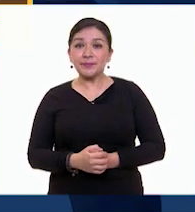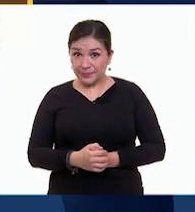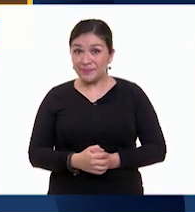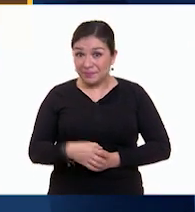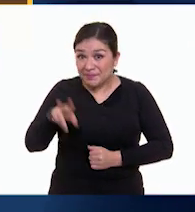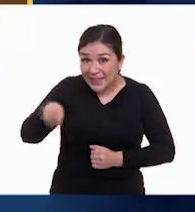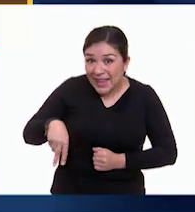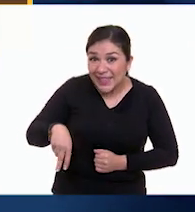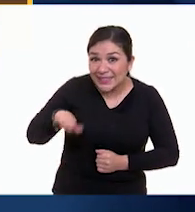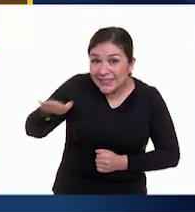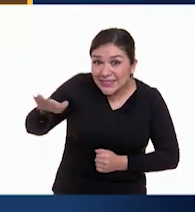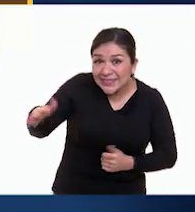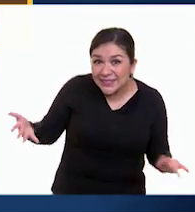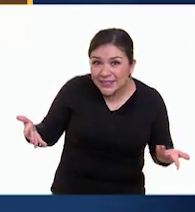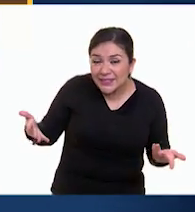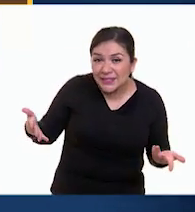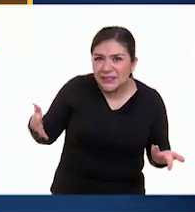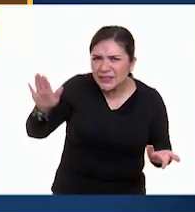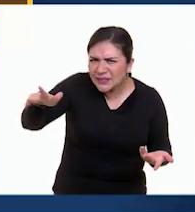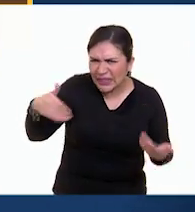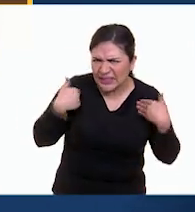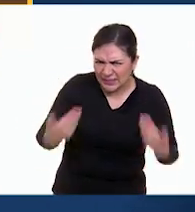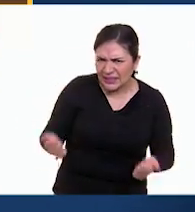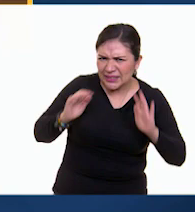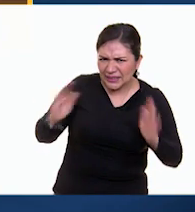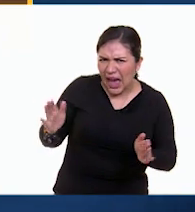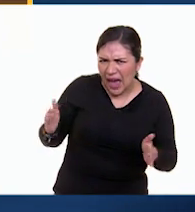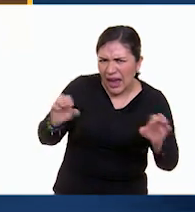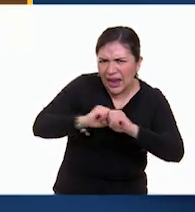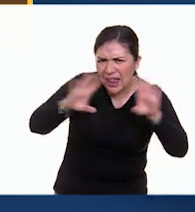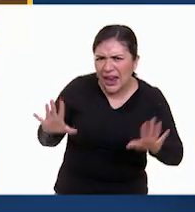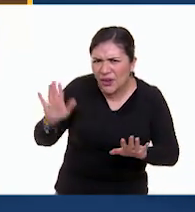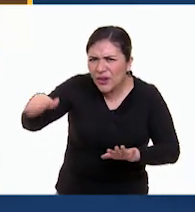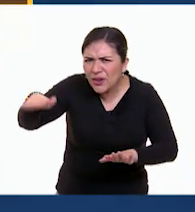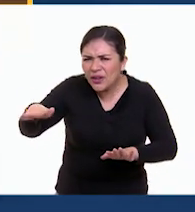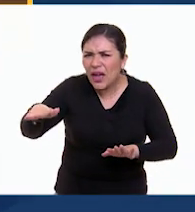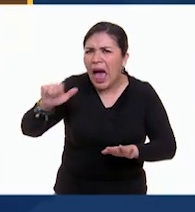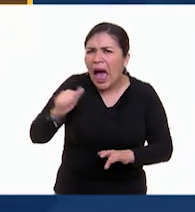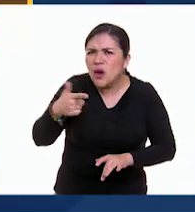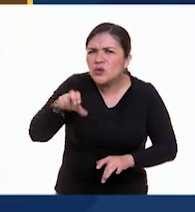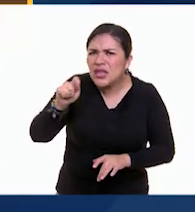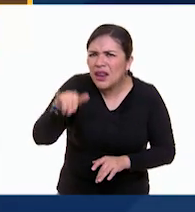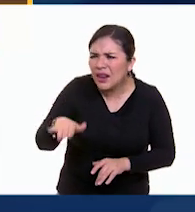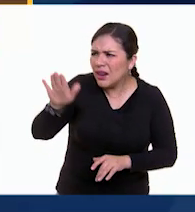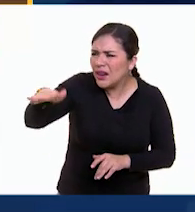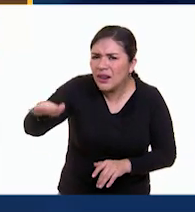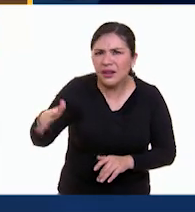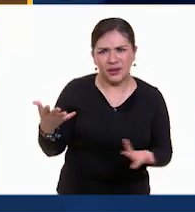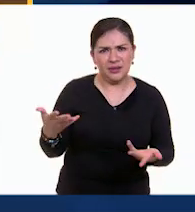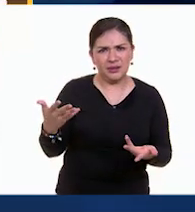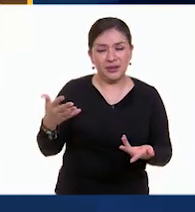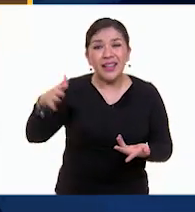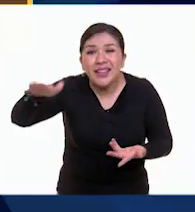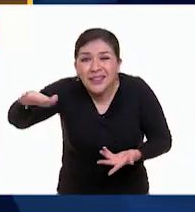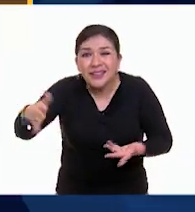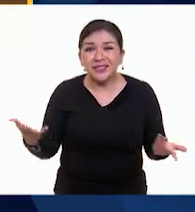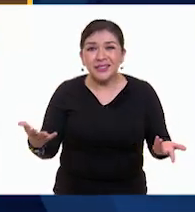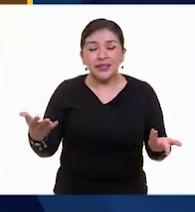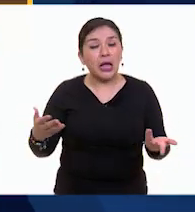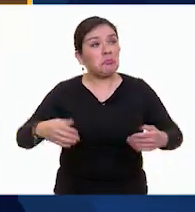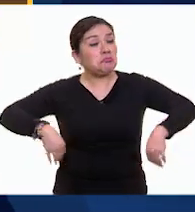¿Verdad, Agustín? Sí lo entiendes, ¿no, Agustín? Agustín. ¡Agustín!